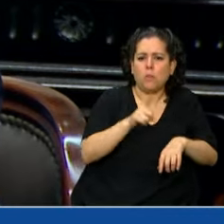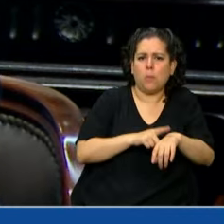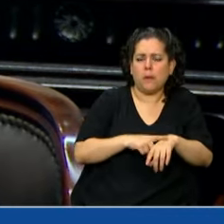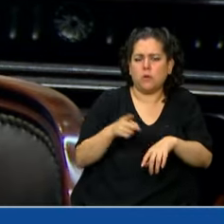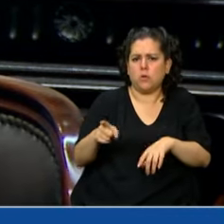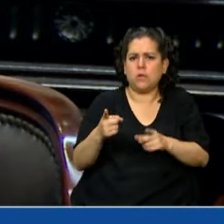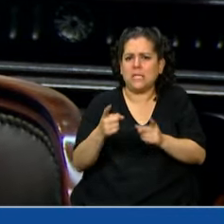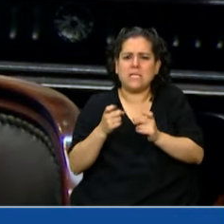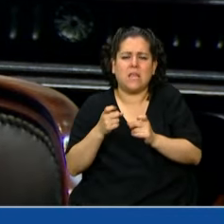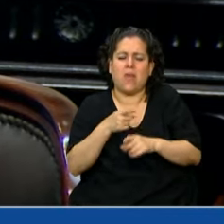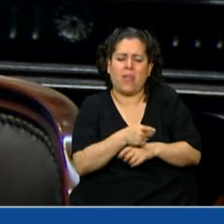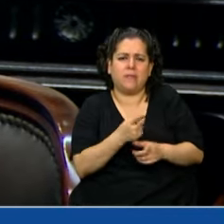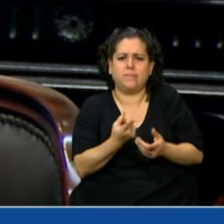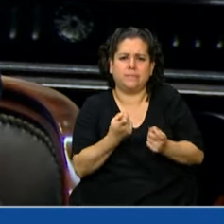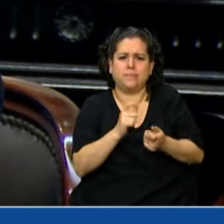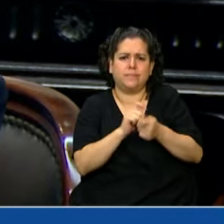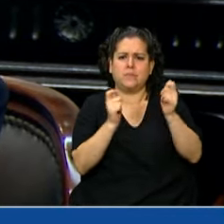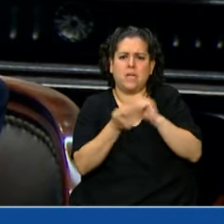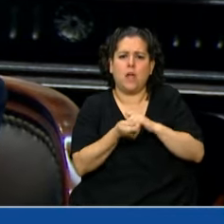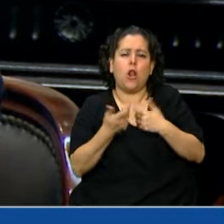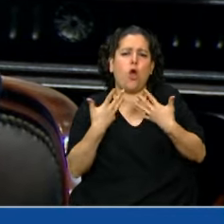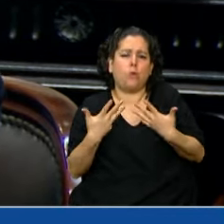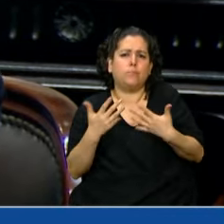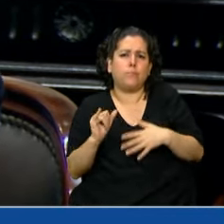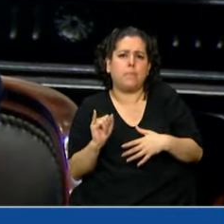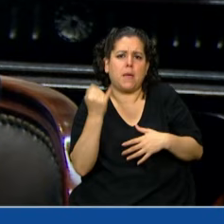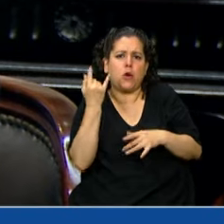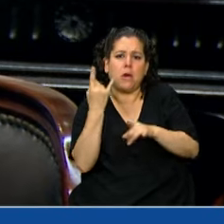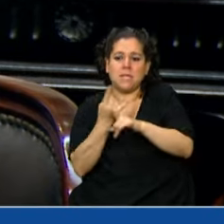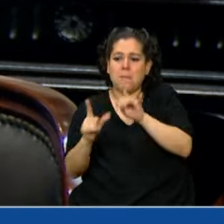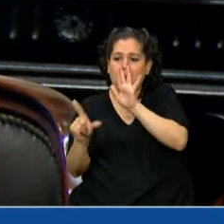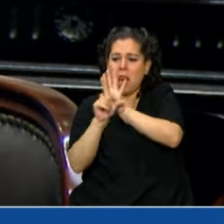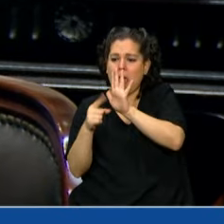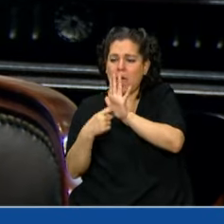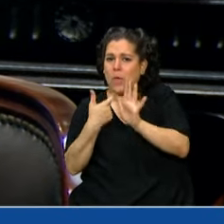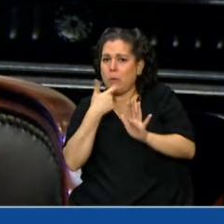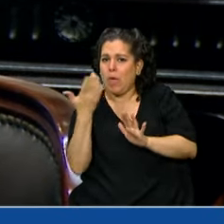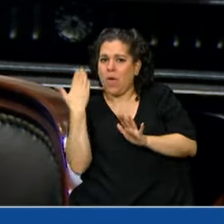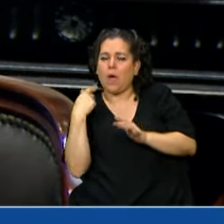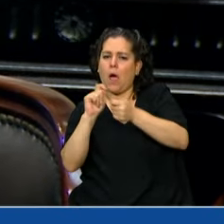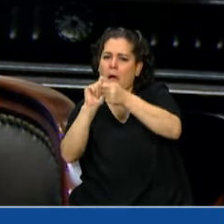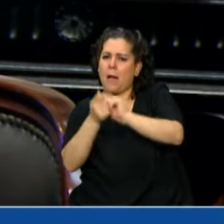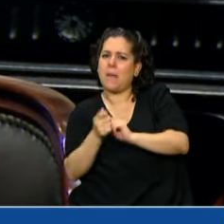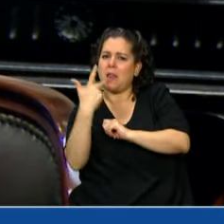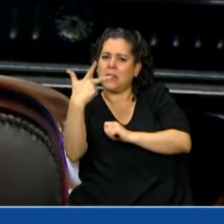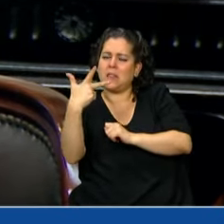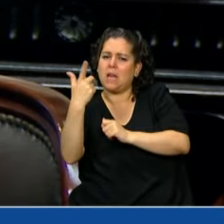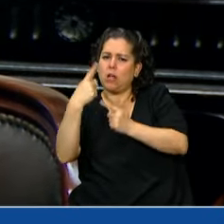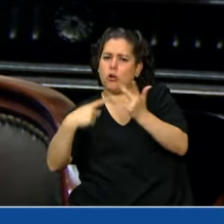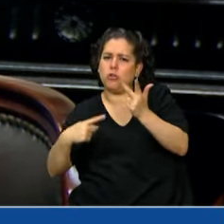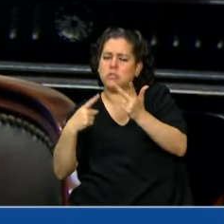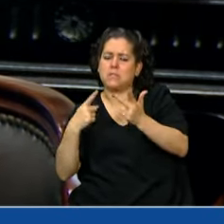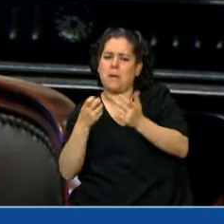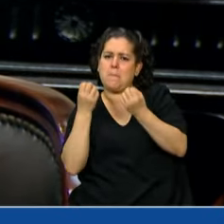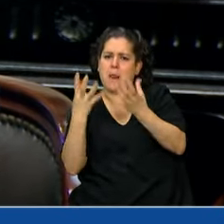semejante necesidad lo lógico es cambiar algo de aquella ley cambiar los tres factores que habían provocado esa retracción en la